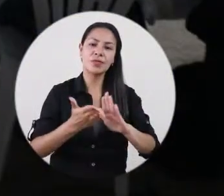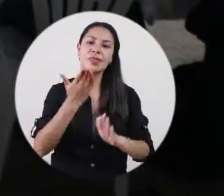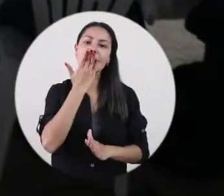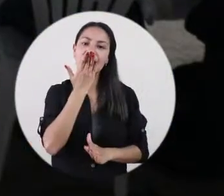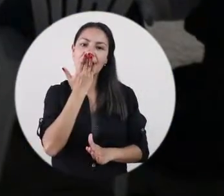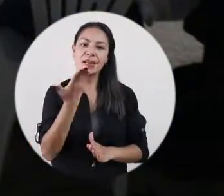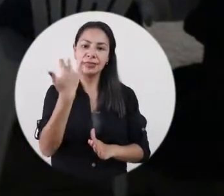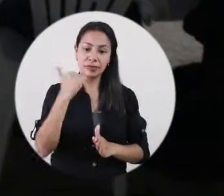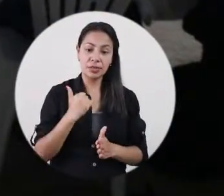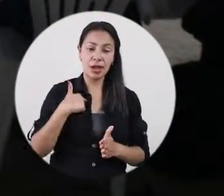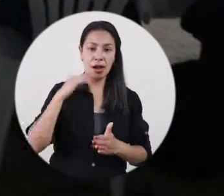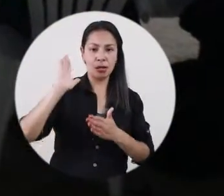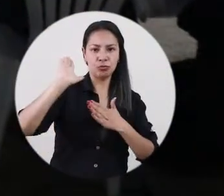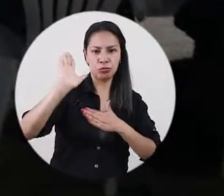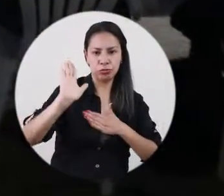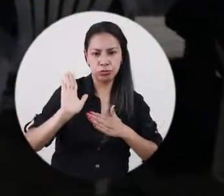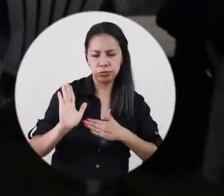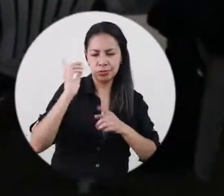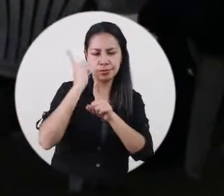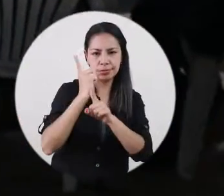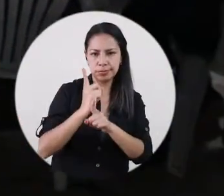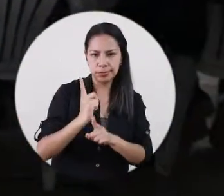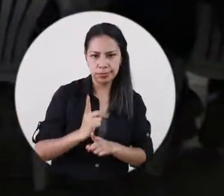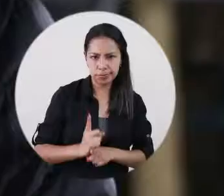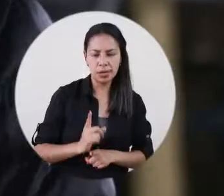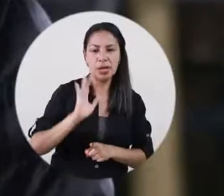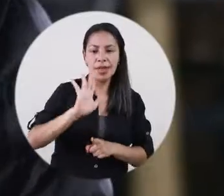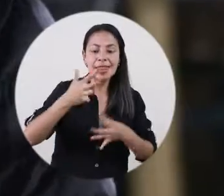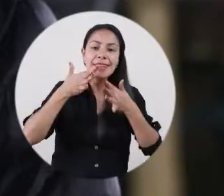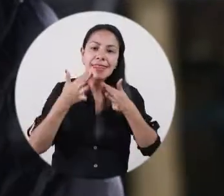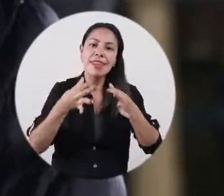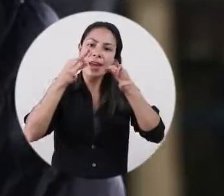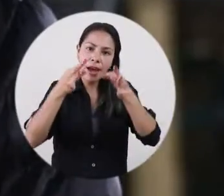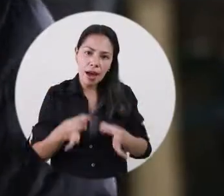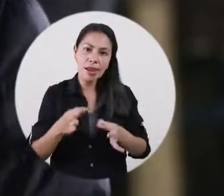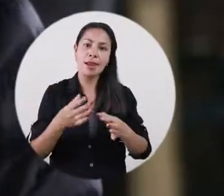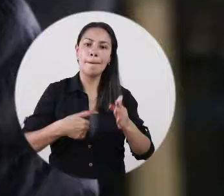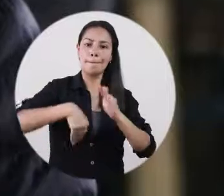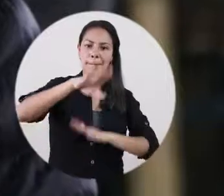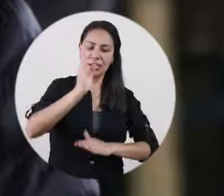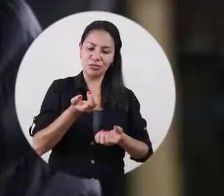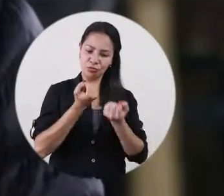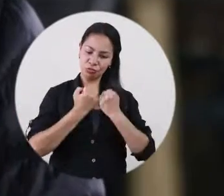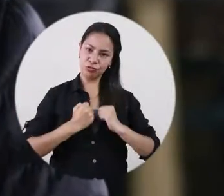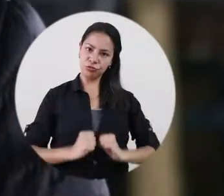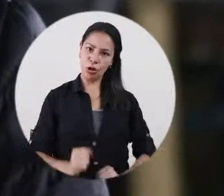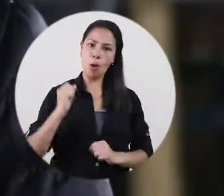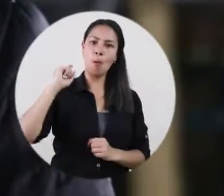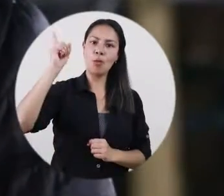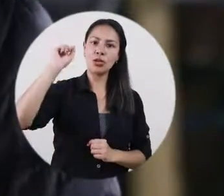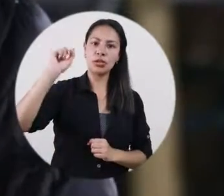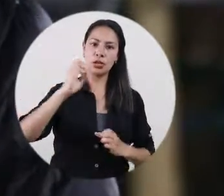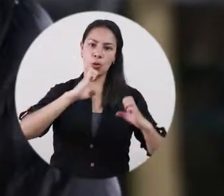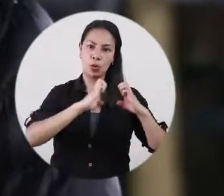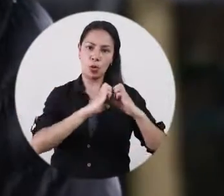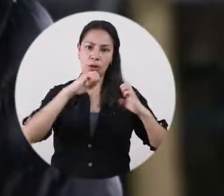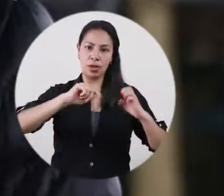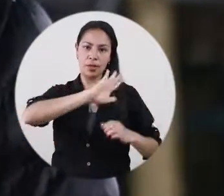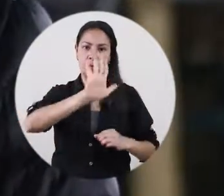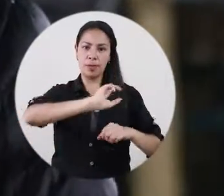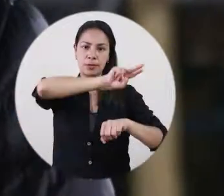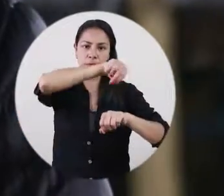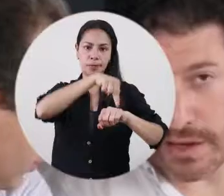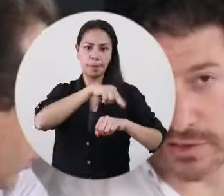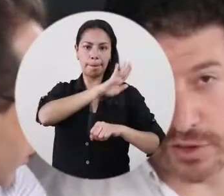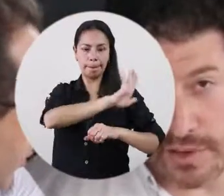comunidades indígenas hemos llegado a los compromisos puntuales con valores reales y sobre todo con la voluntad política que tiene el gobernador